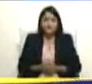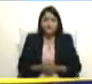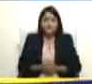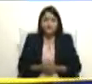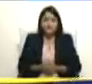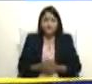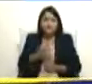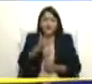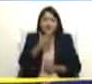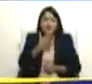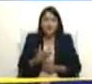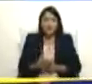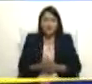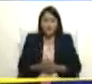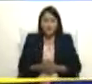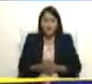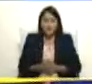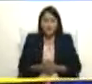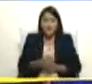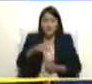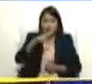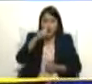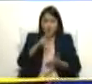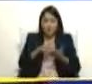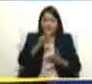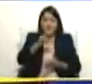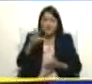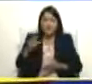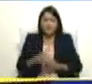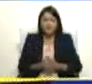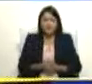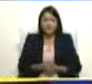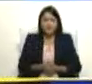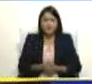el 3 de diciembre del 2023.